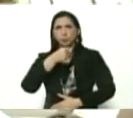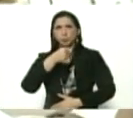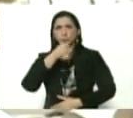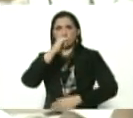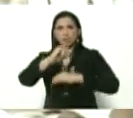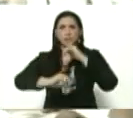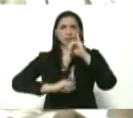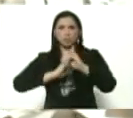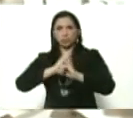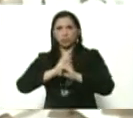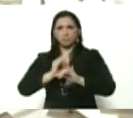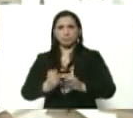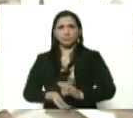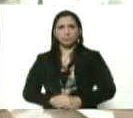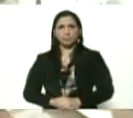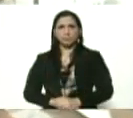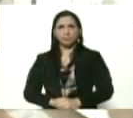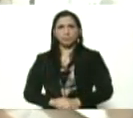internacional